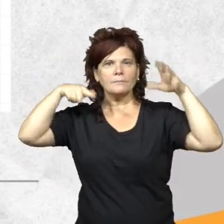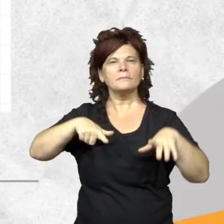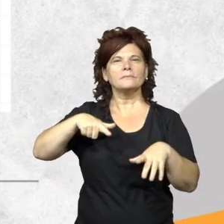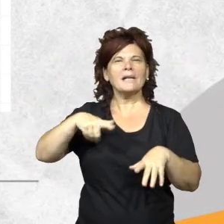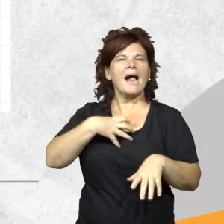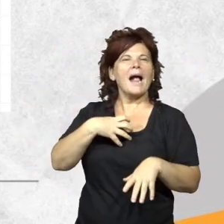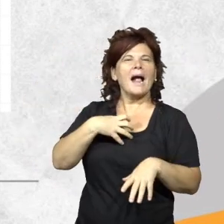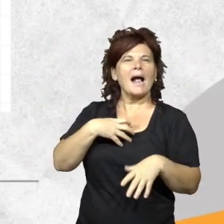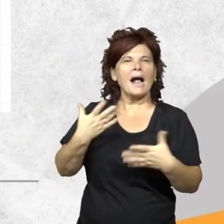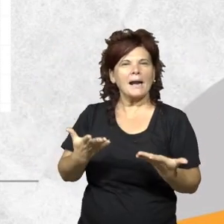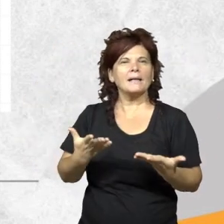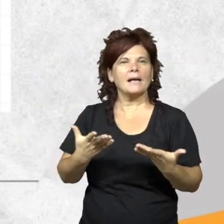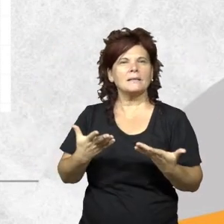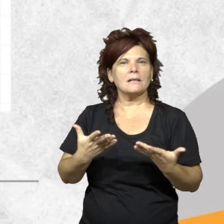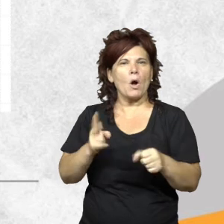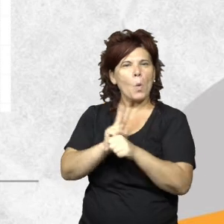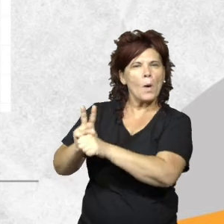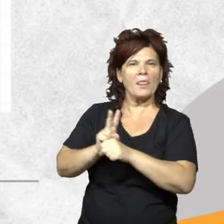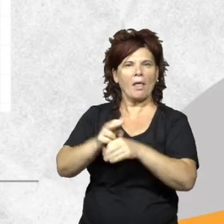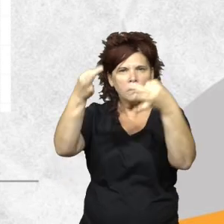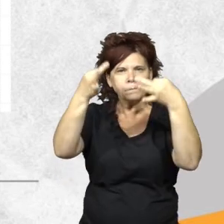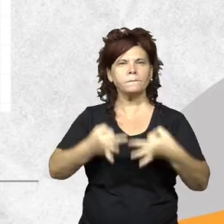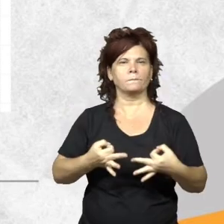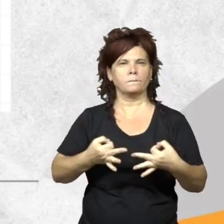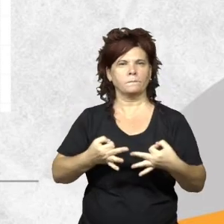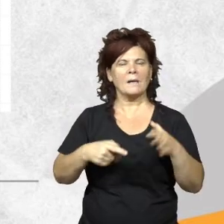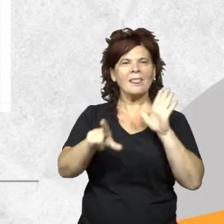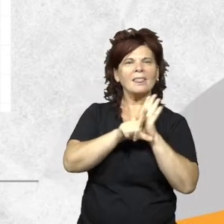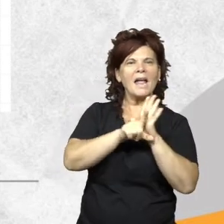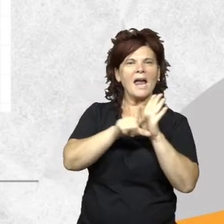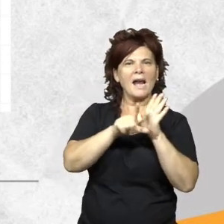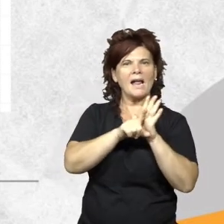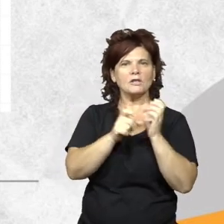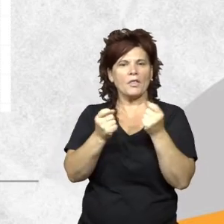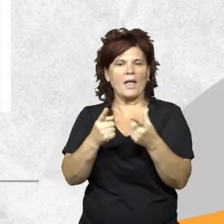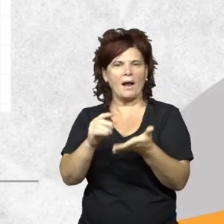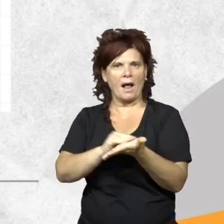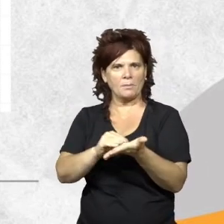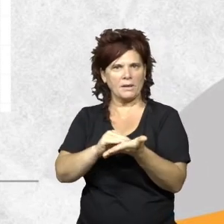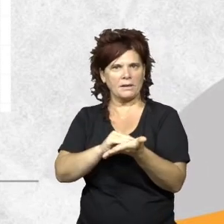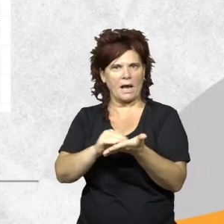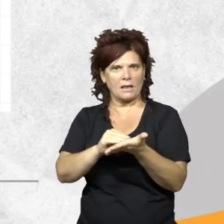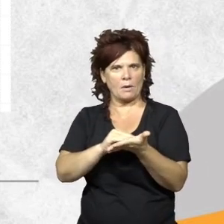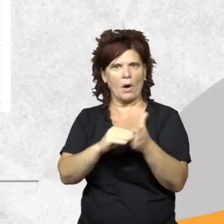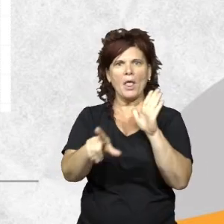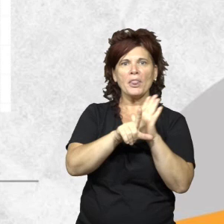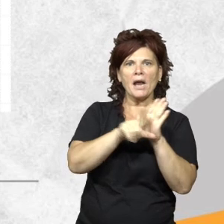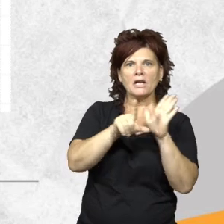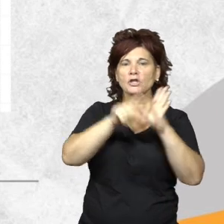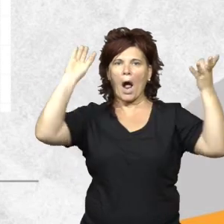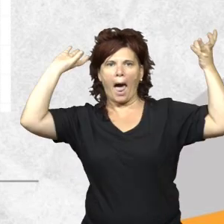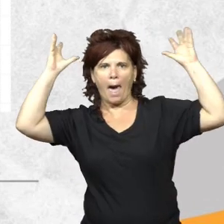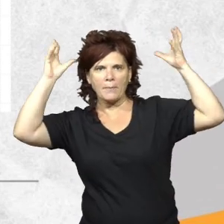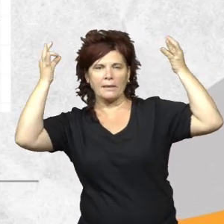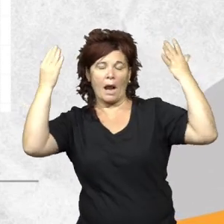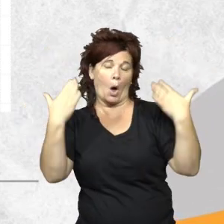caracteriza por la tutela efectiva del derecho como tal en general, del derecho administrativo, del derecho ambiental, por